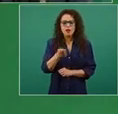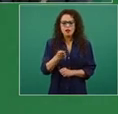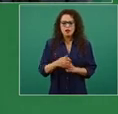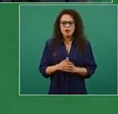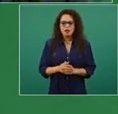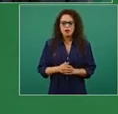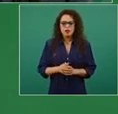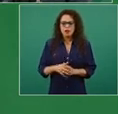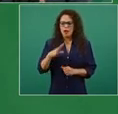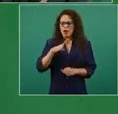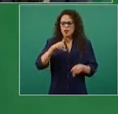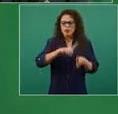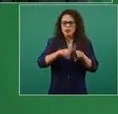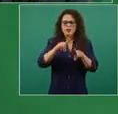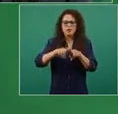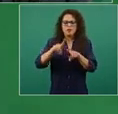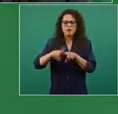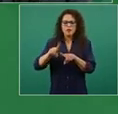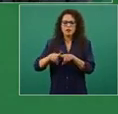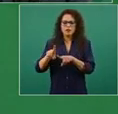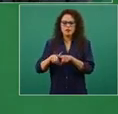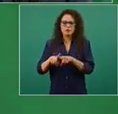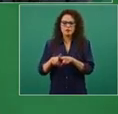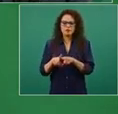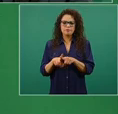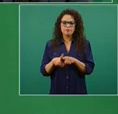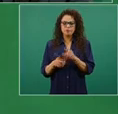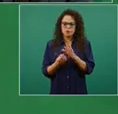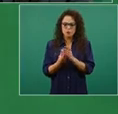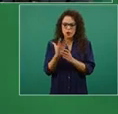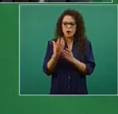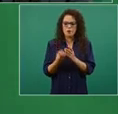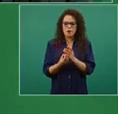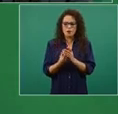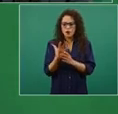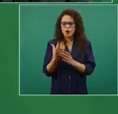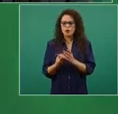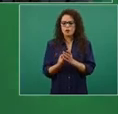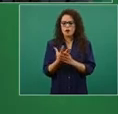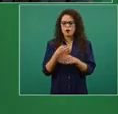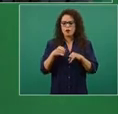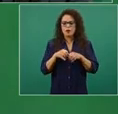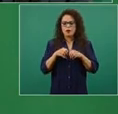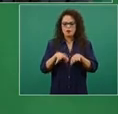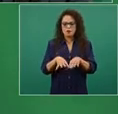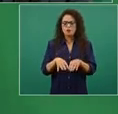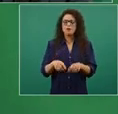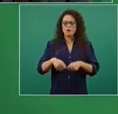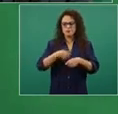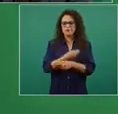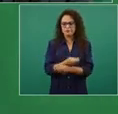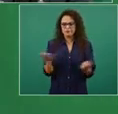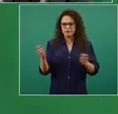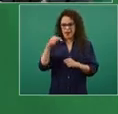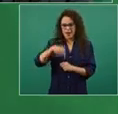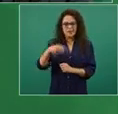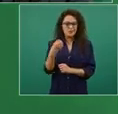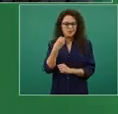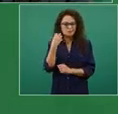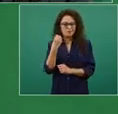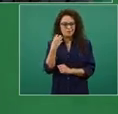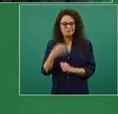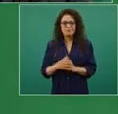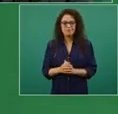incursionado diferentes aspectos, diferentes nuevos elementos a esta conferencia. Tendremos la